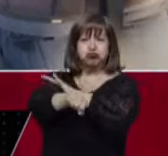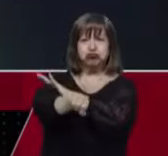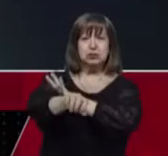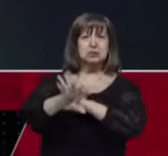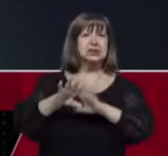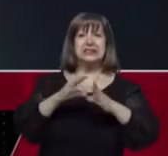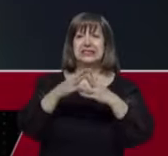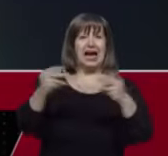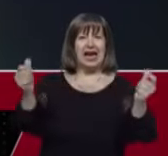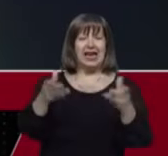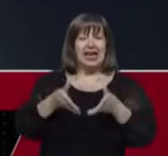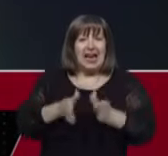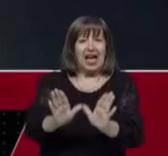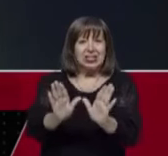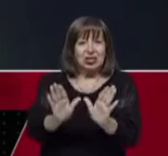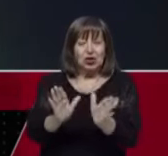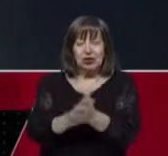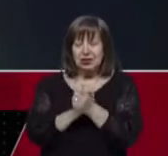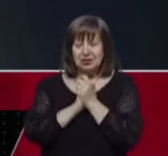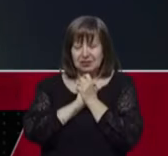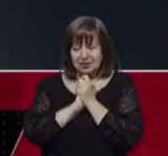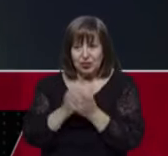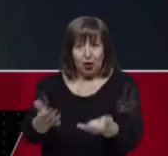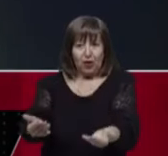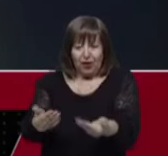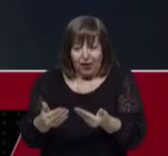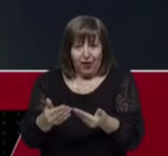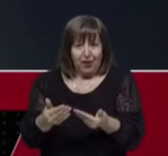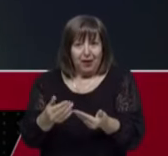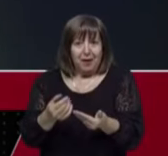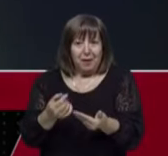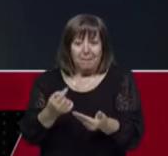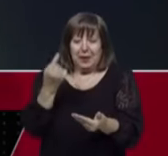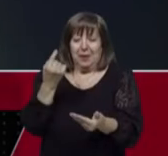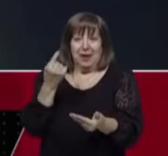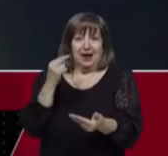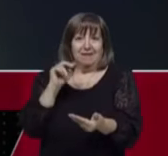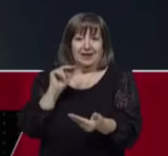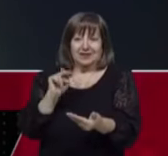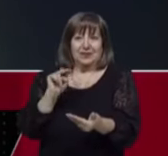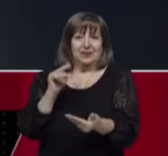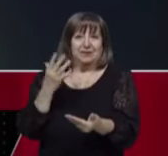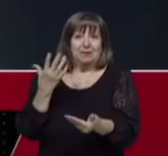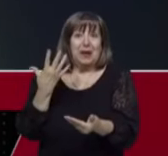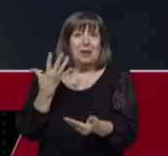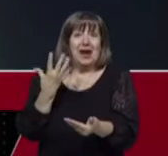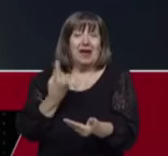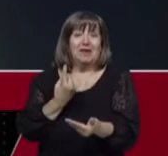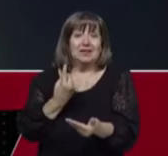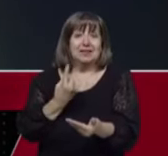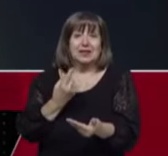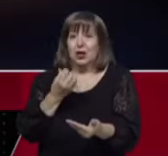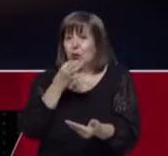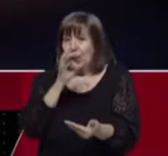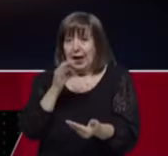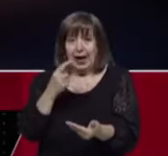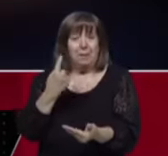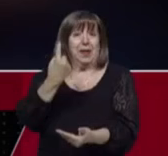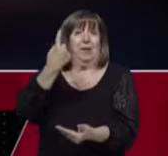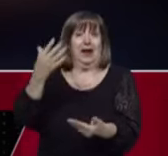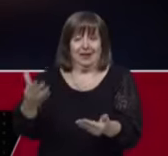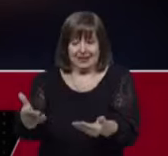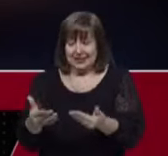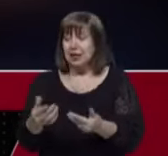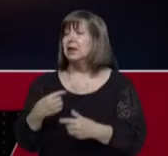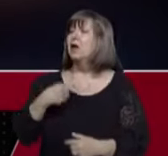¿cierto? Sí, para mí es la primera vez. Antes había estado ayudando, pero no de esta manera a ir recibiendo. Estabas